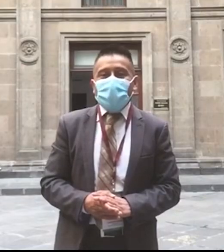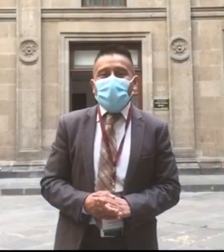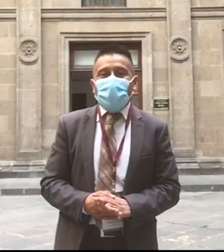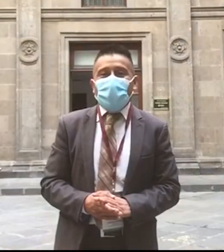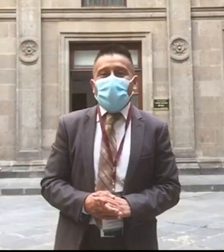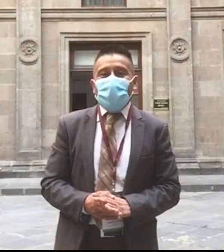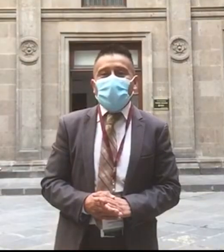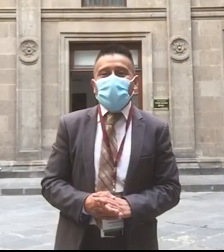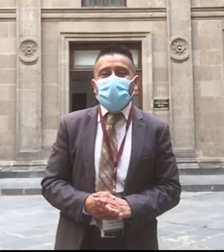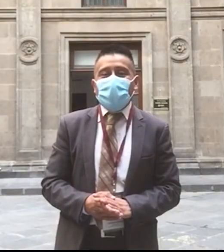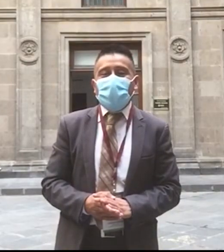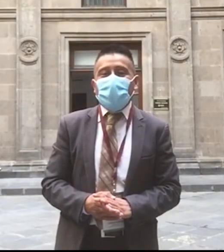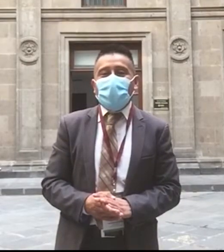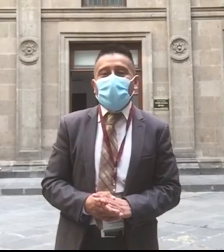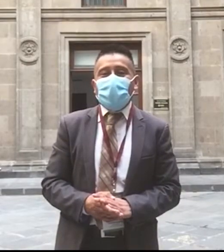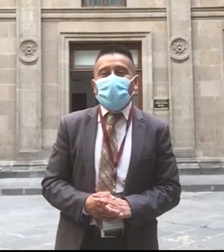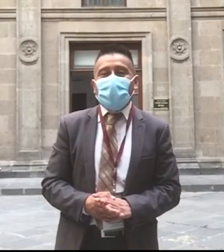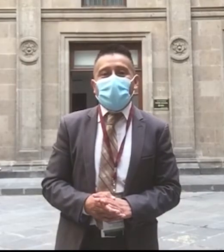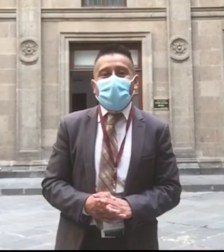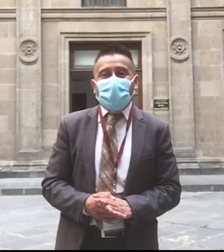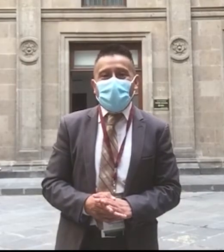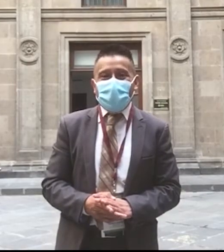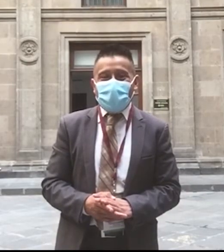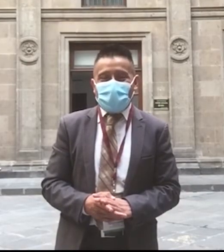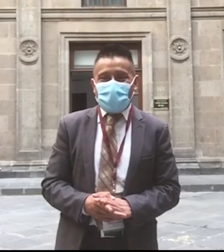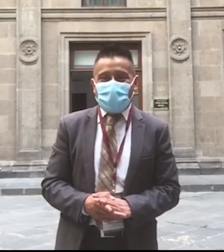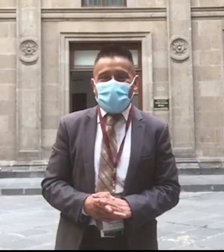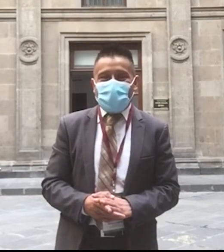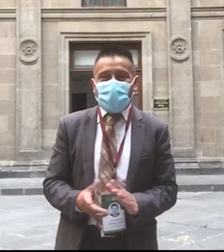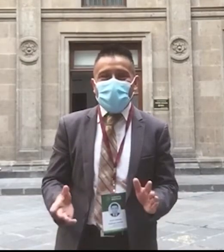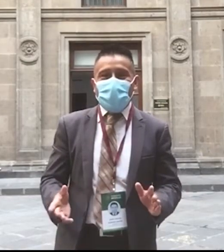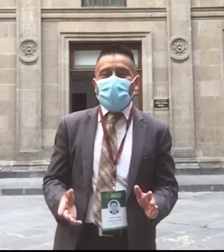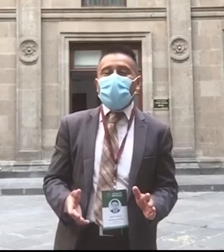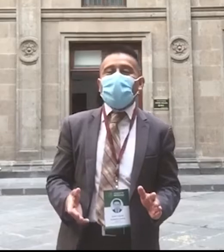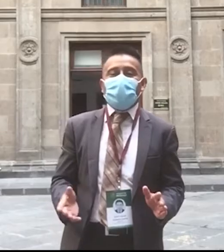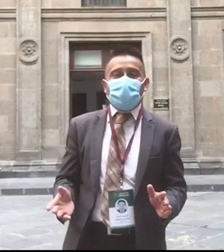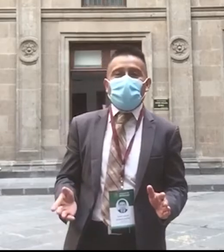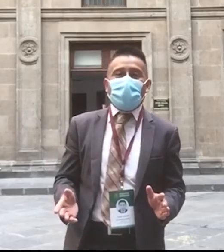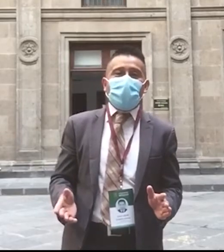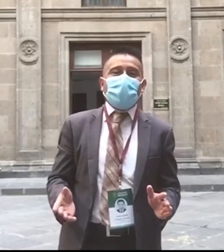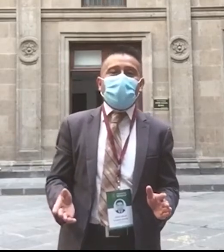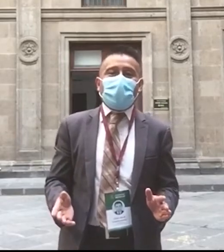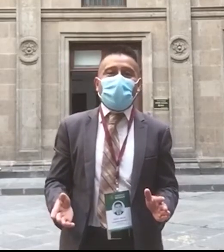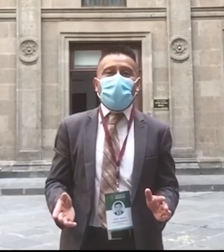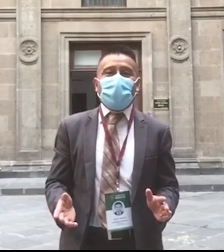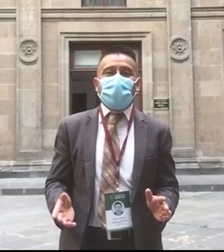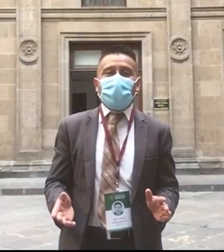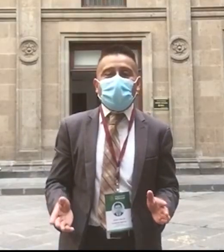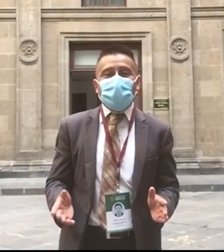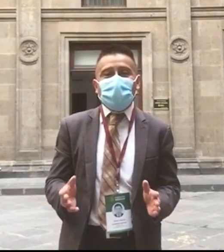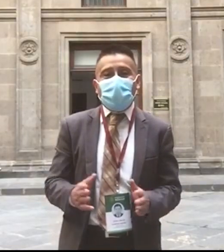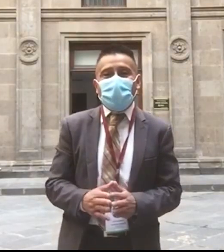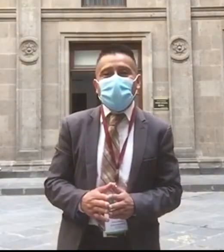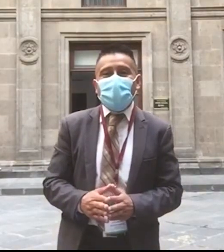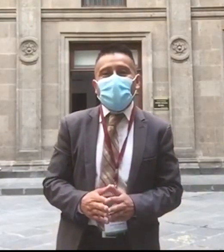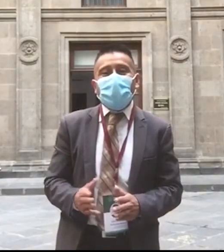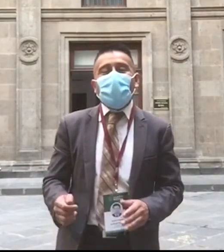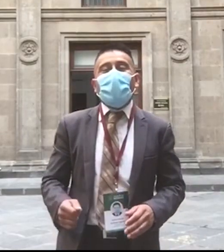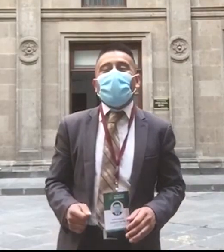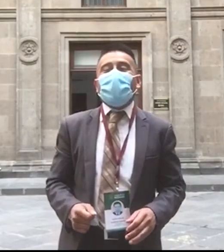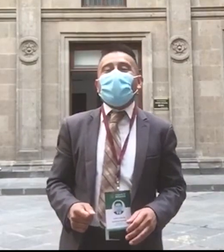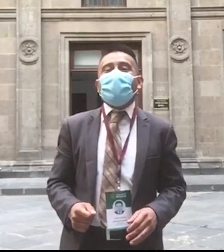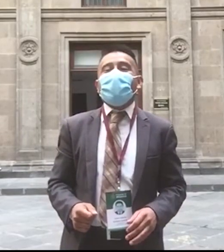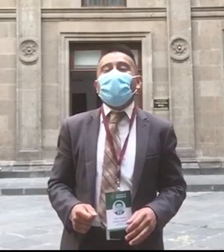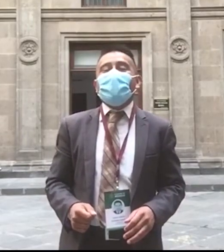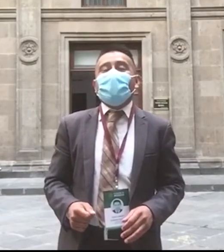Obrador de lo que sucedió el día de ayer en el Congreso de la Unión, específicamente en la Cámara de Diputados y Senadores,